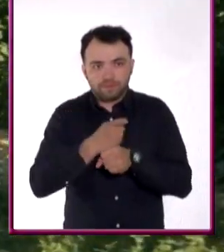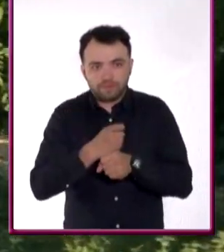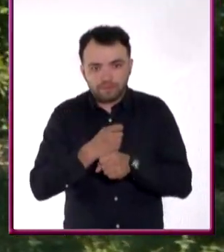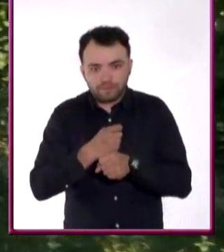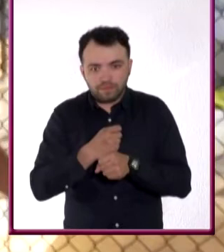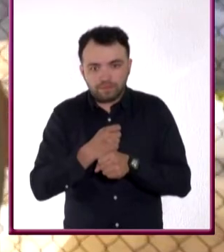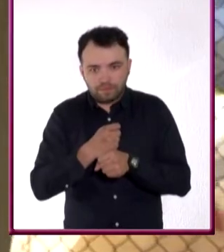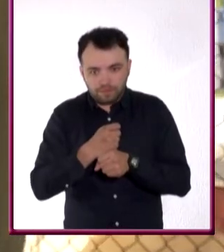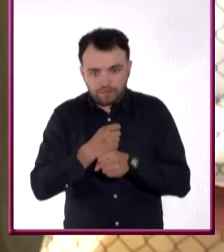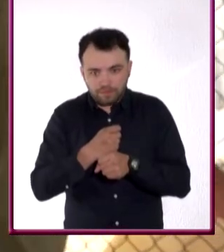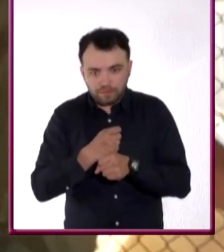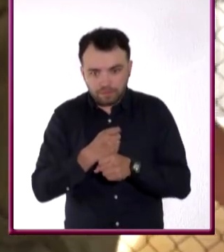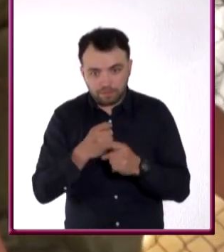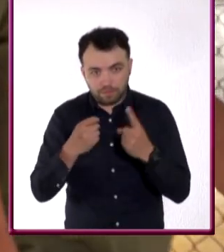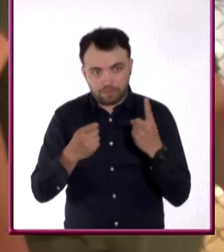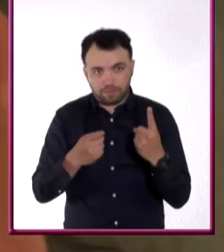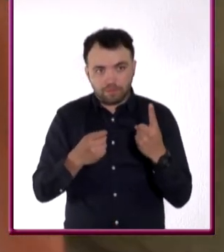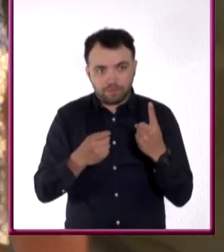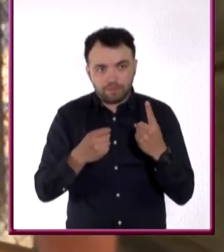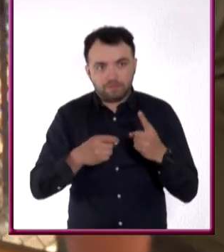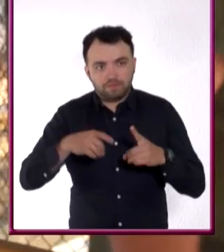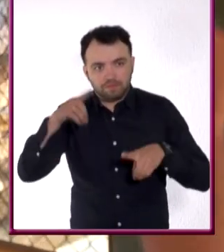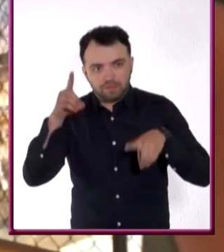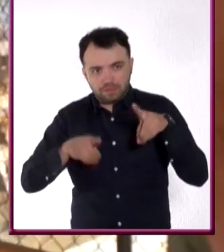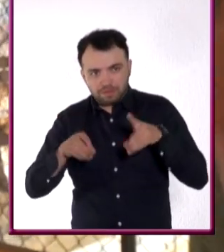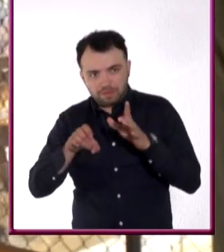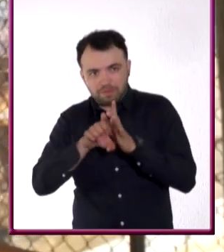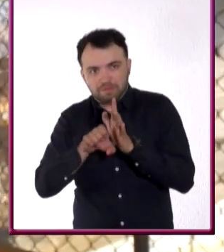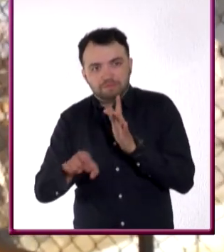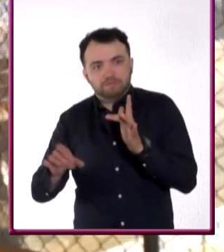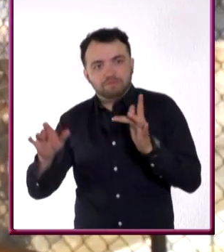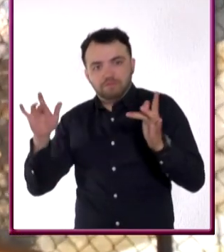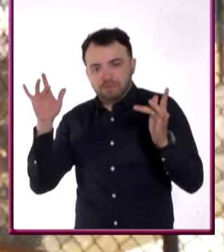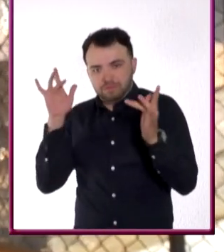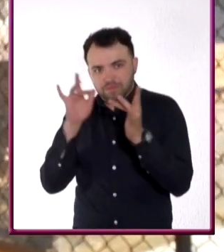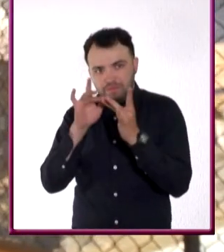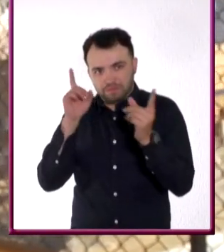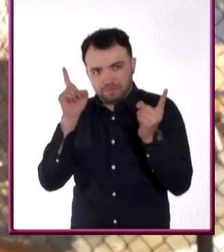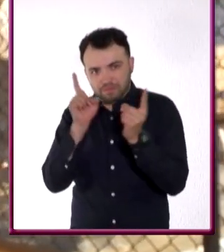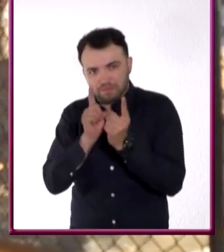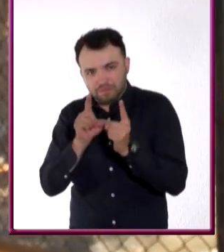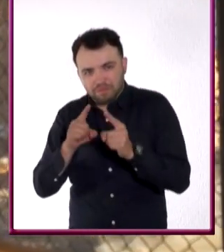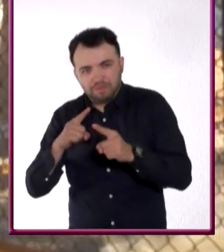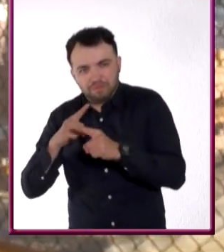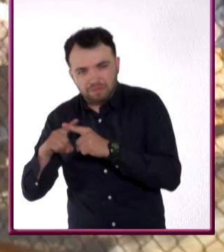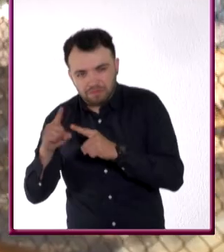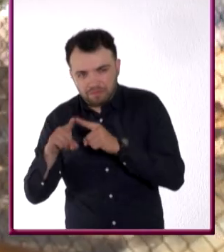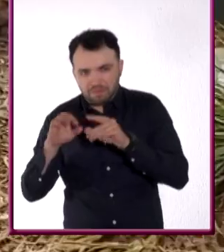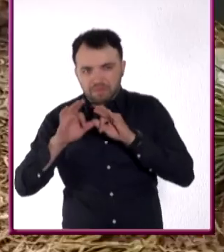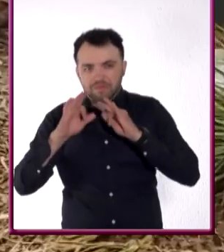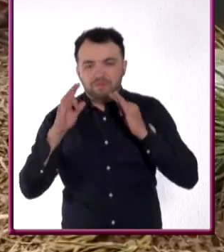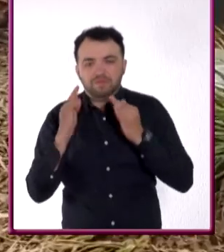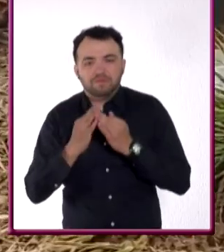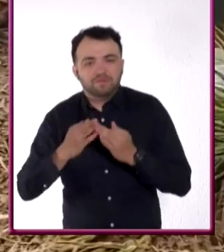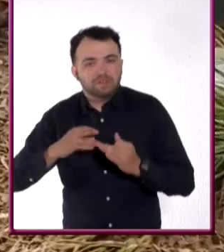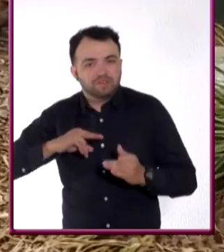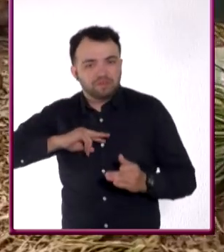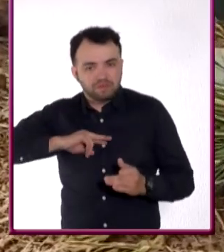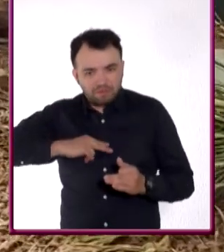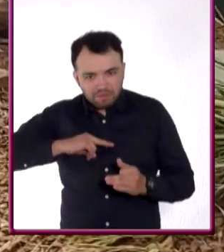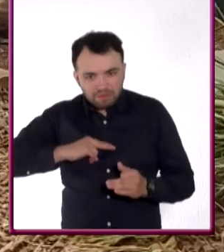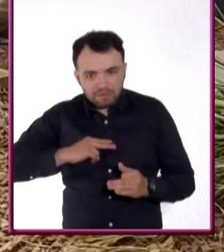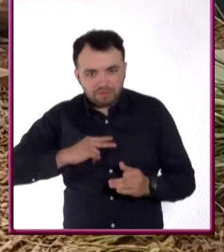y tráfico, pues esto implica un contacto cercano y un virus puede transmitirse por secreciones